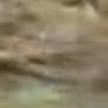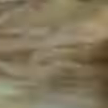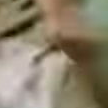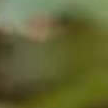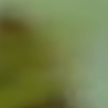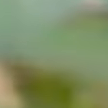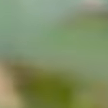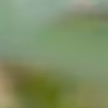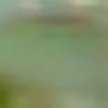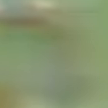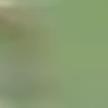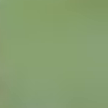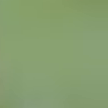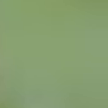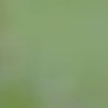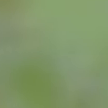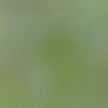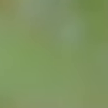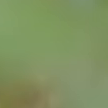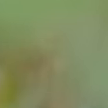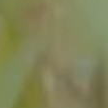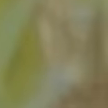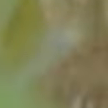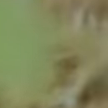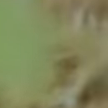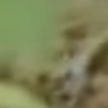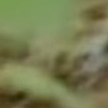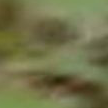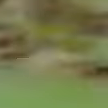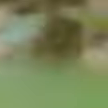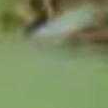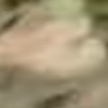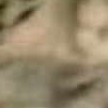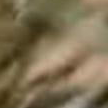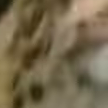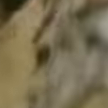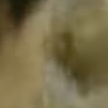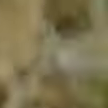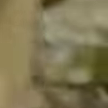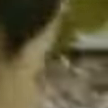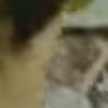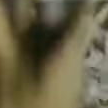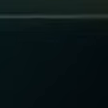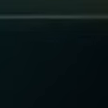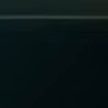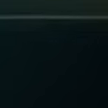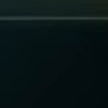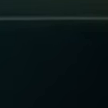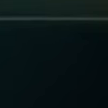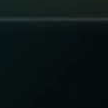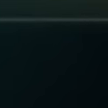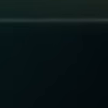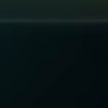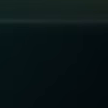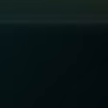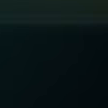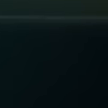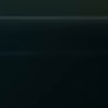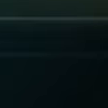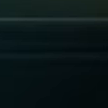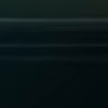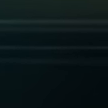Este es un manigordo u ocelote. Su particular pelaje le permite esconderse entre el bosque. El miércoles 29 de